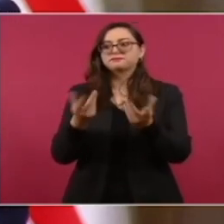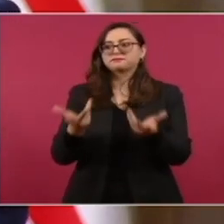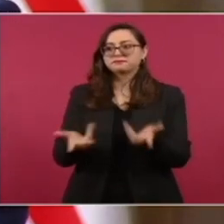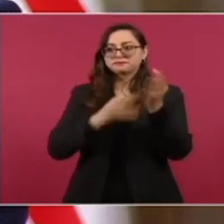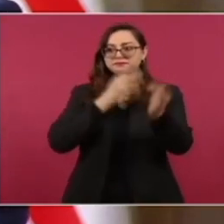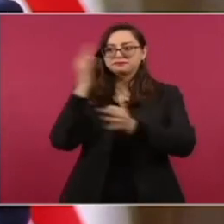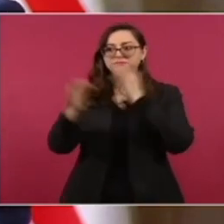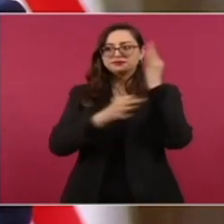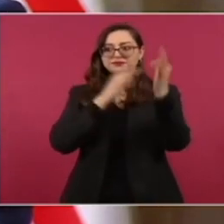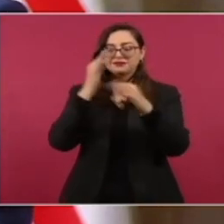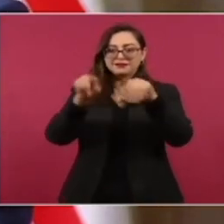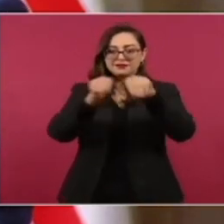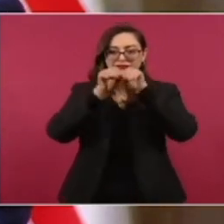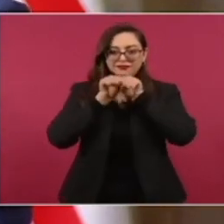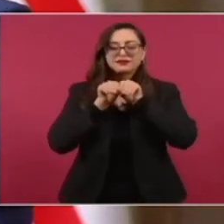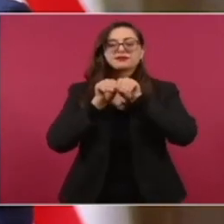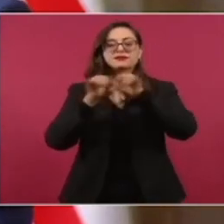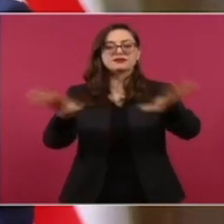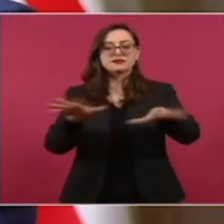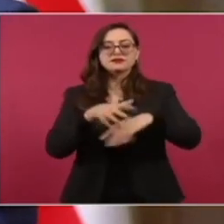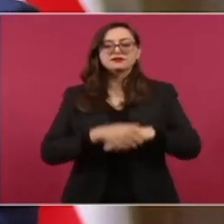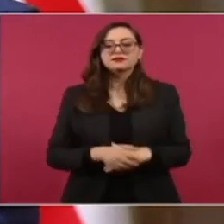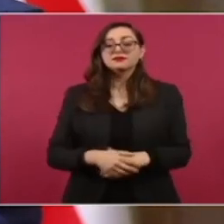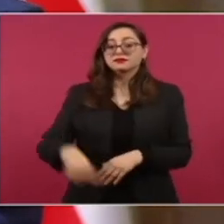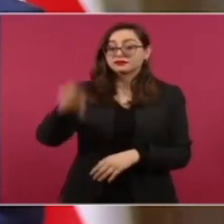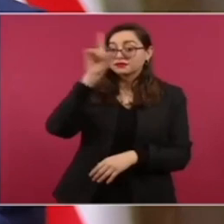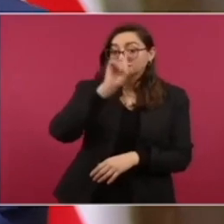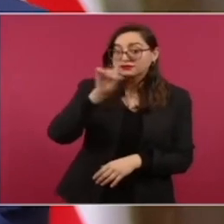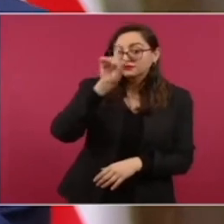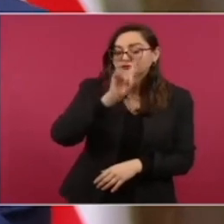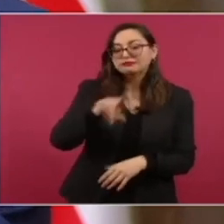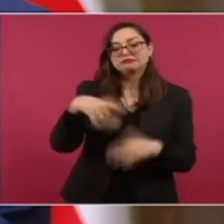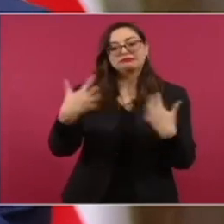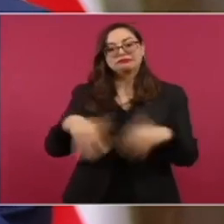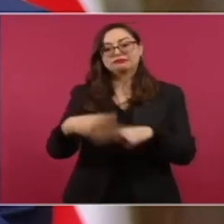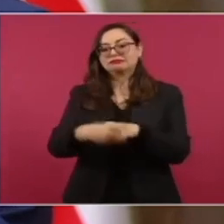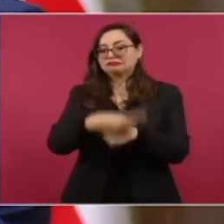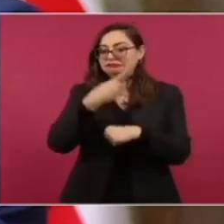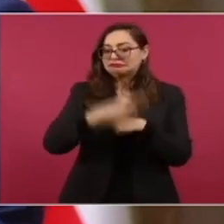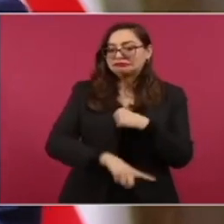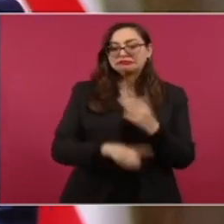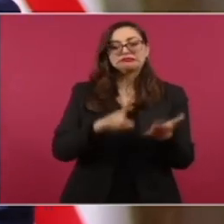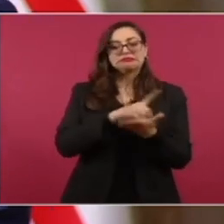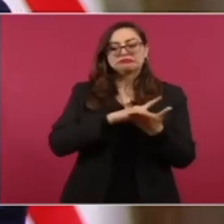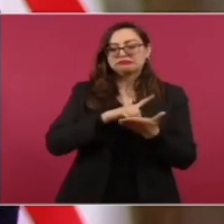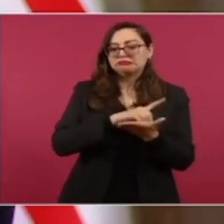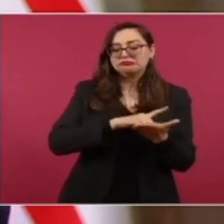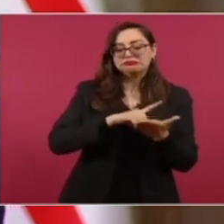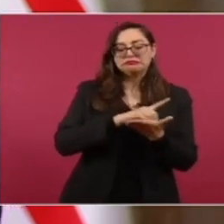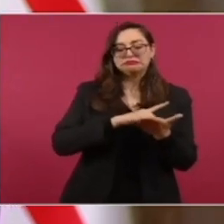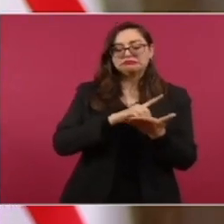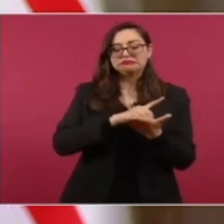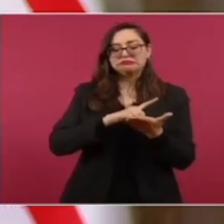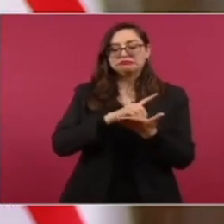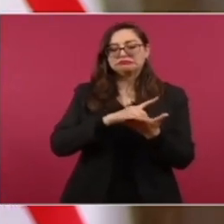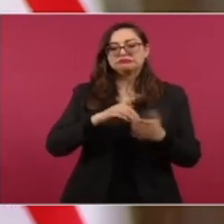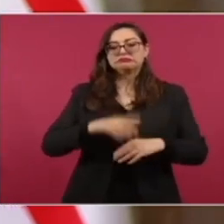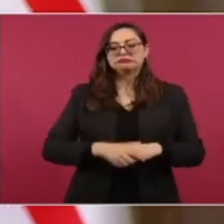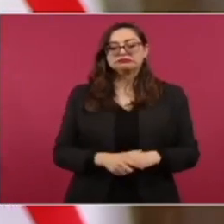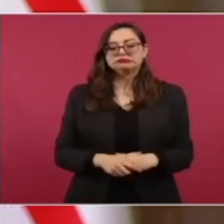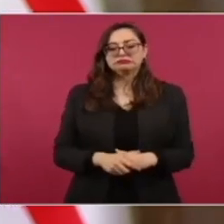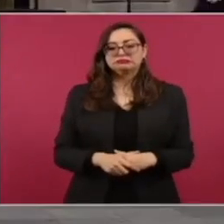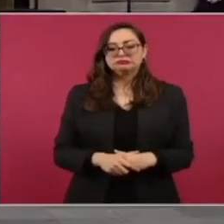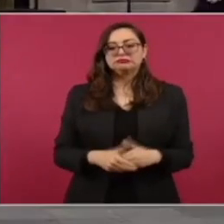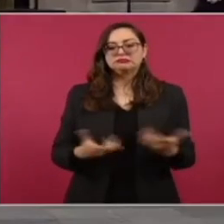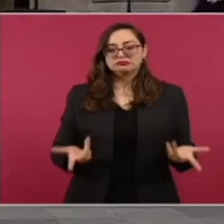tiempo a informar, orientar del daño que causan las drogas y que se puede